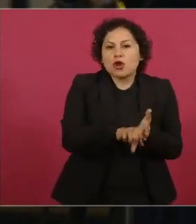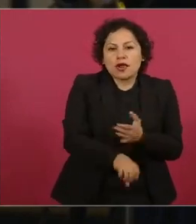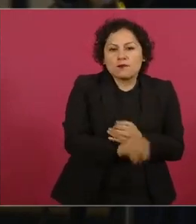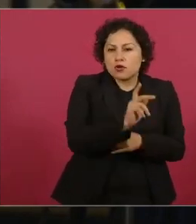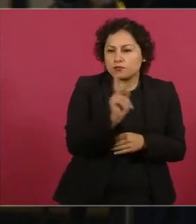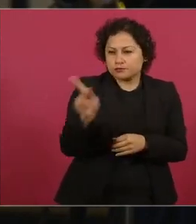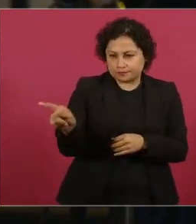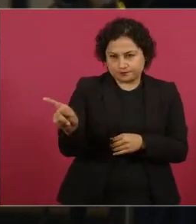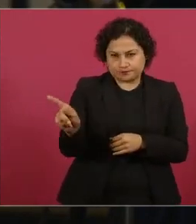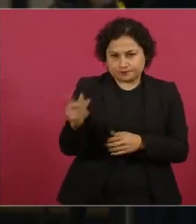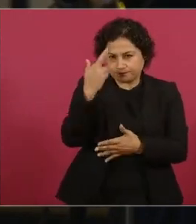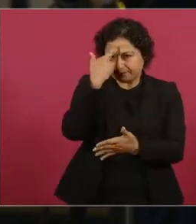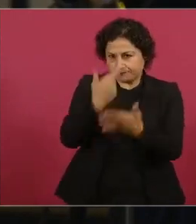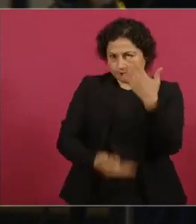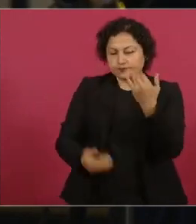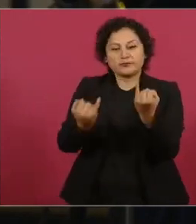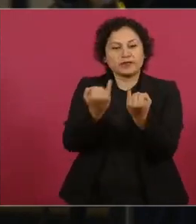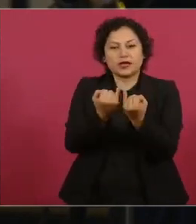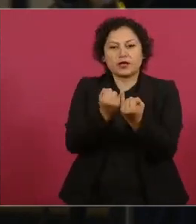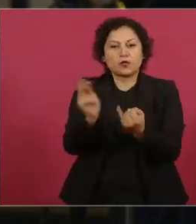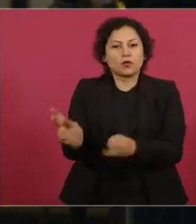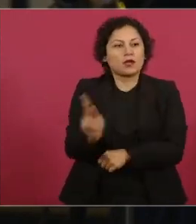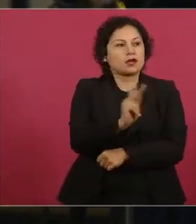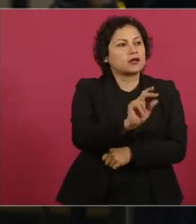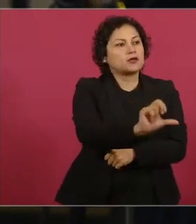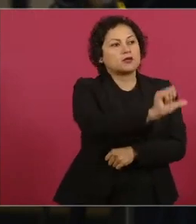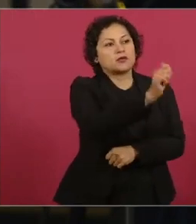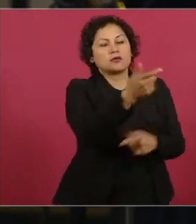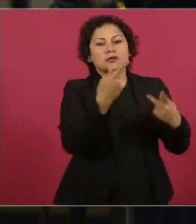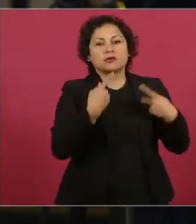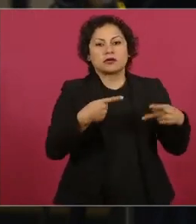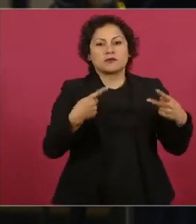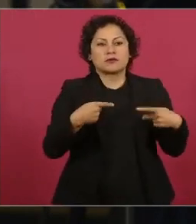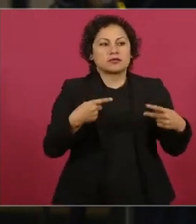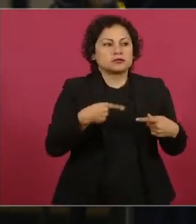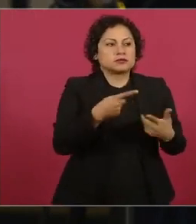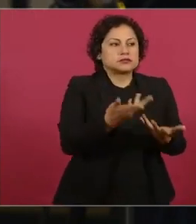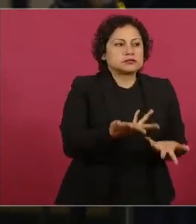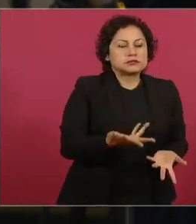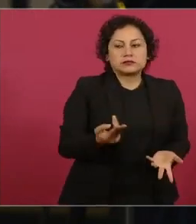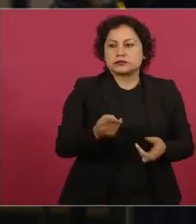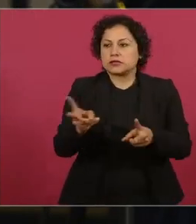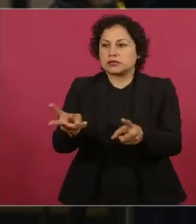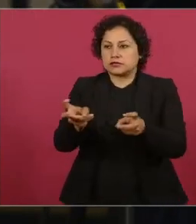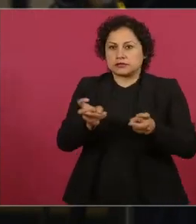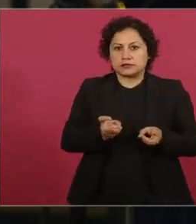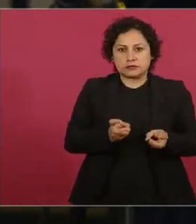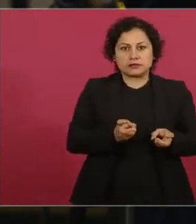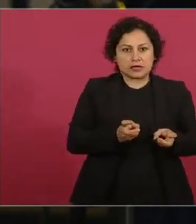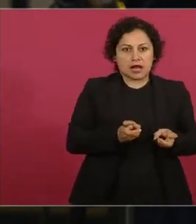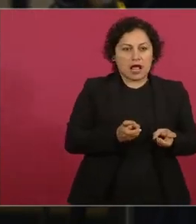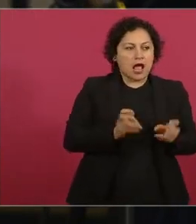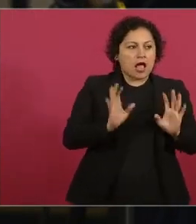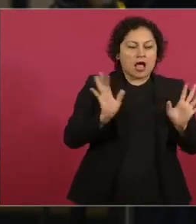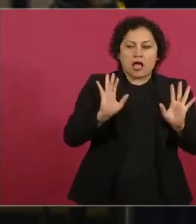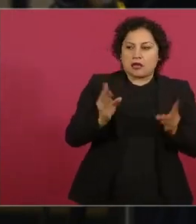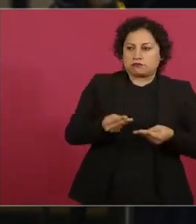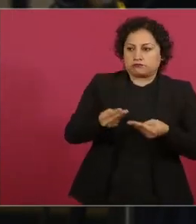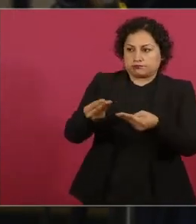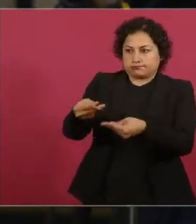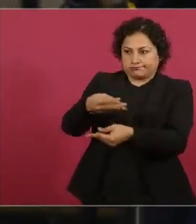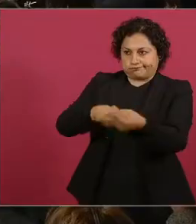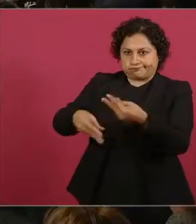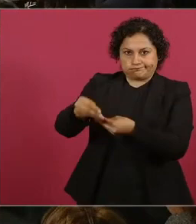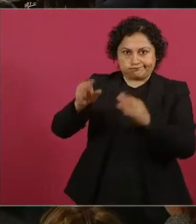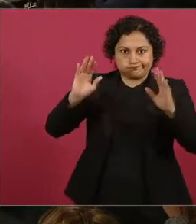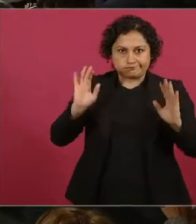o algún dinero, y después lo devuelve, pero el robo ya ocurrió, o sea, eso no se borra. Y aquí el tema